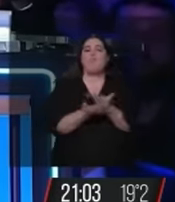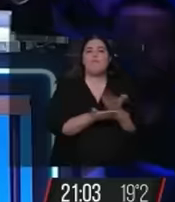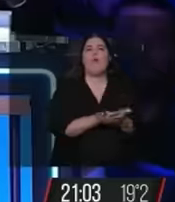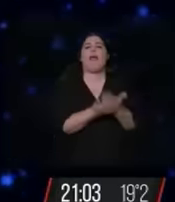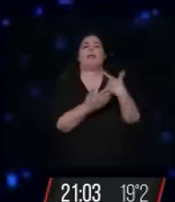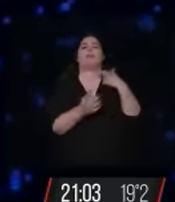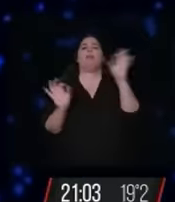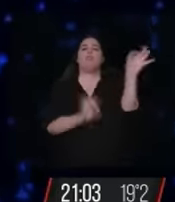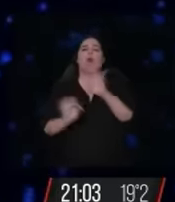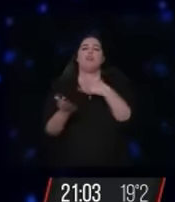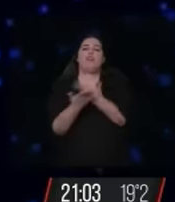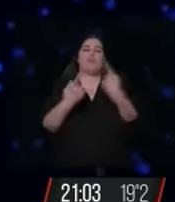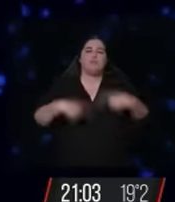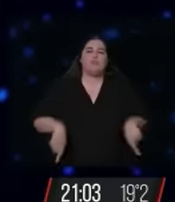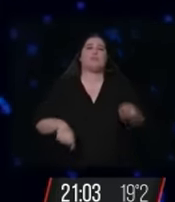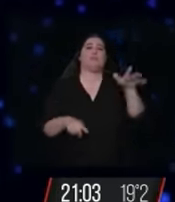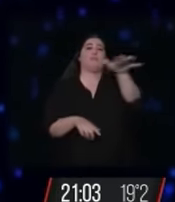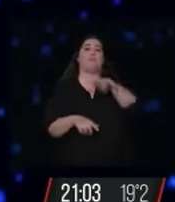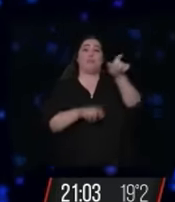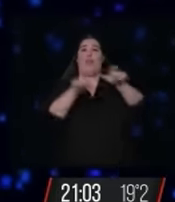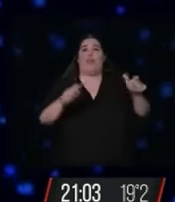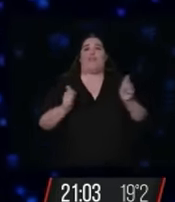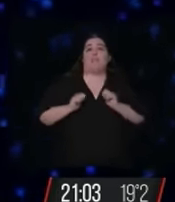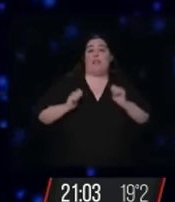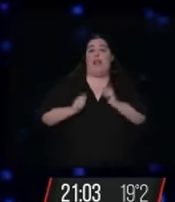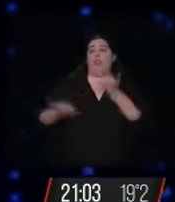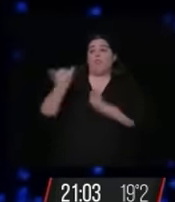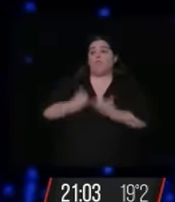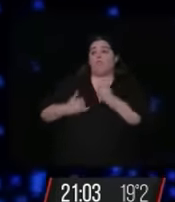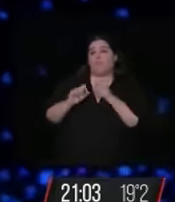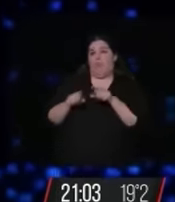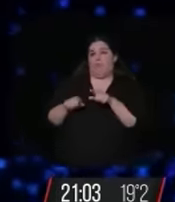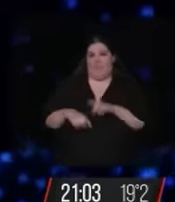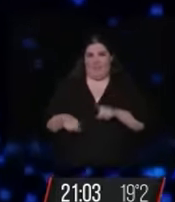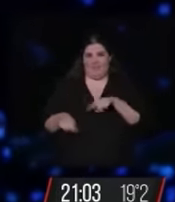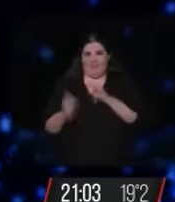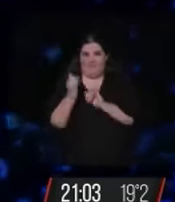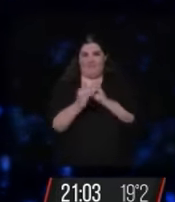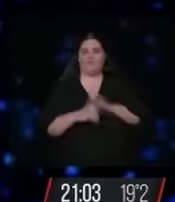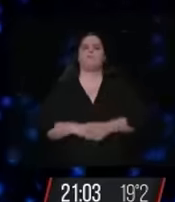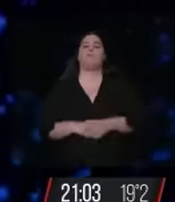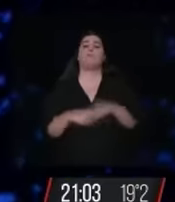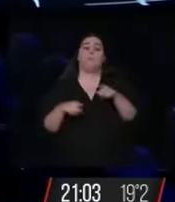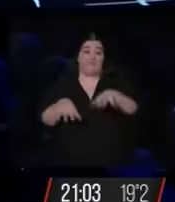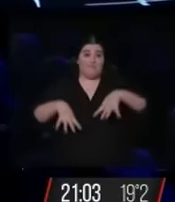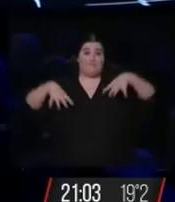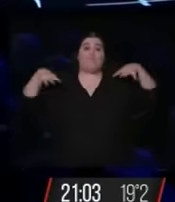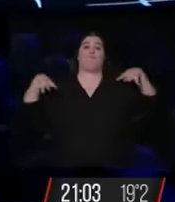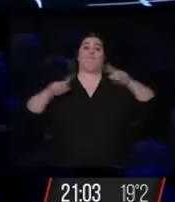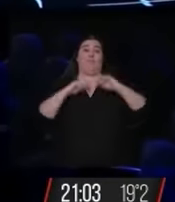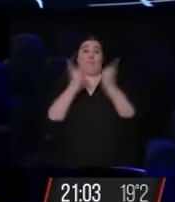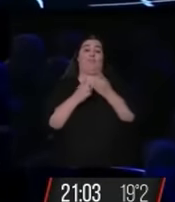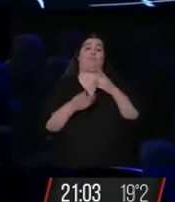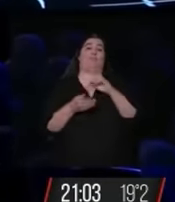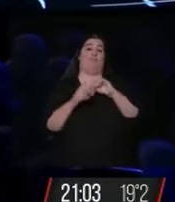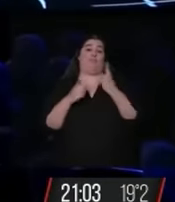con los proyectos que la ciudadanía está esperando escuchar de ustedes. Para todas las personas presentes en el Salón de Actos de la Facultad de